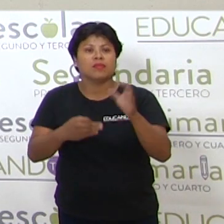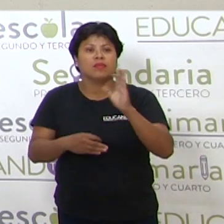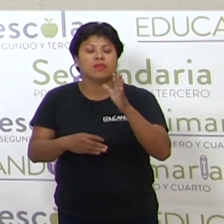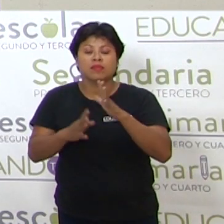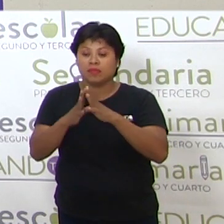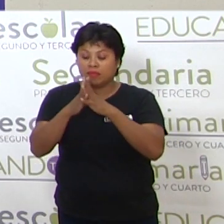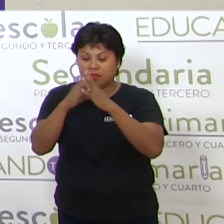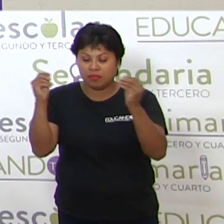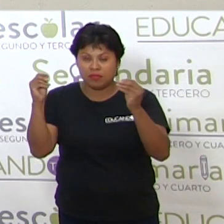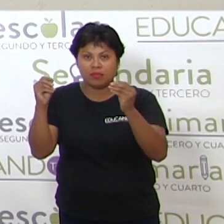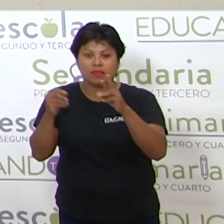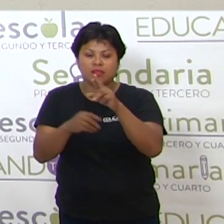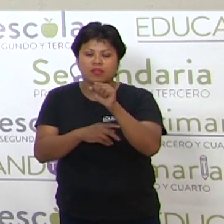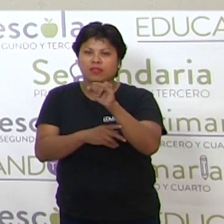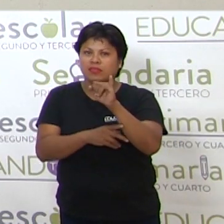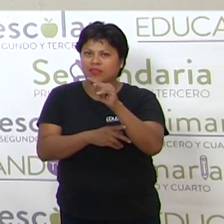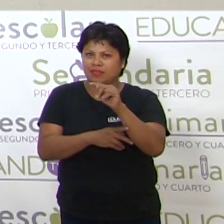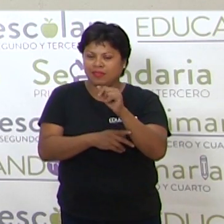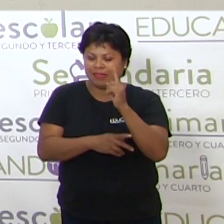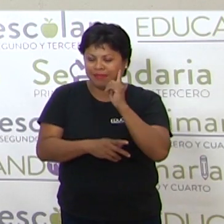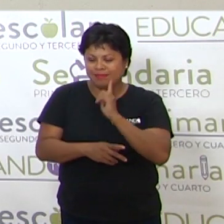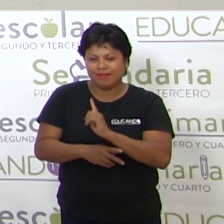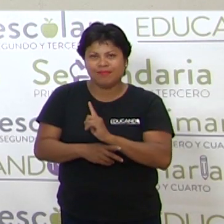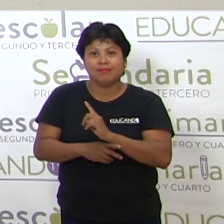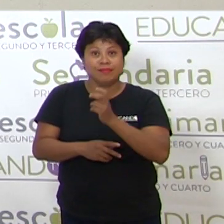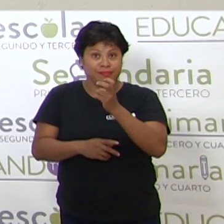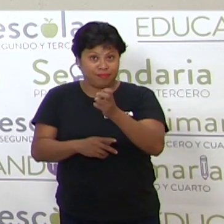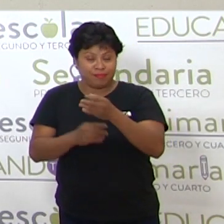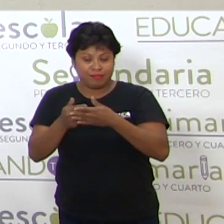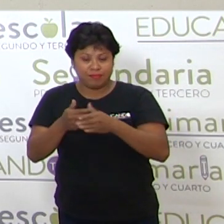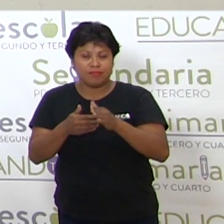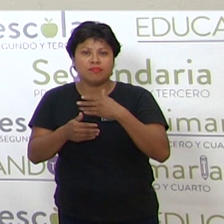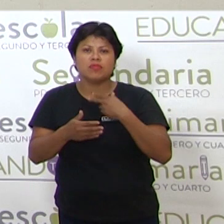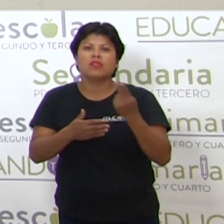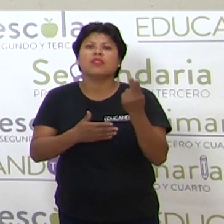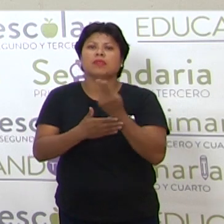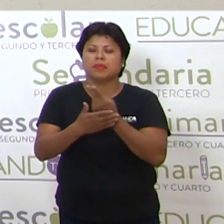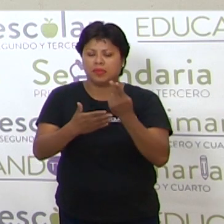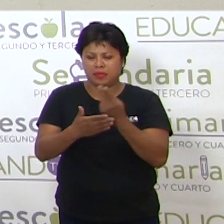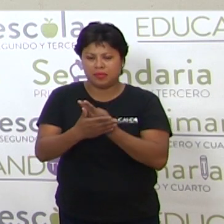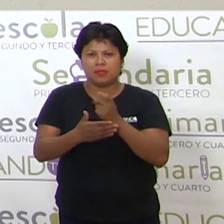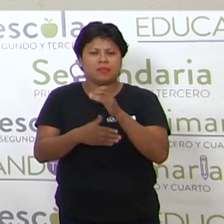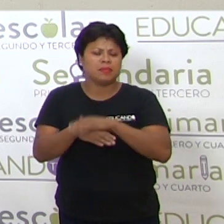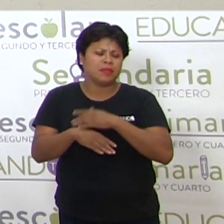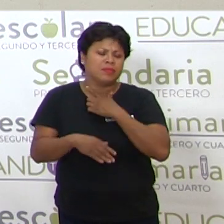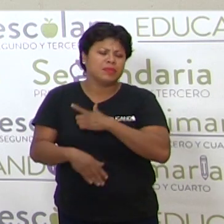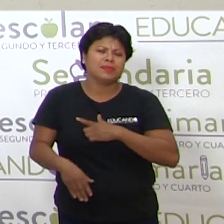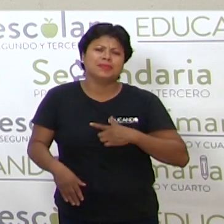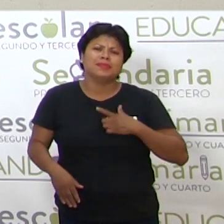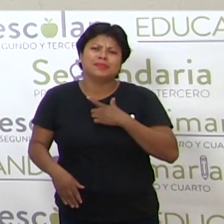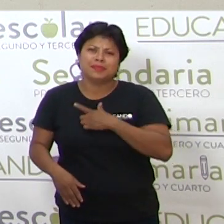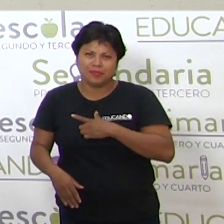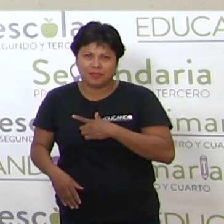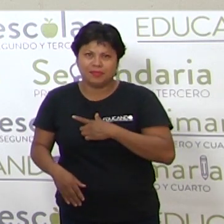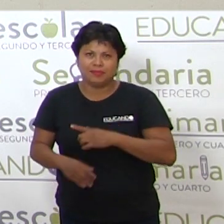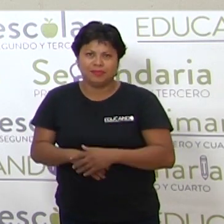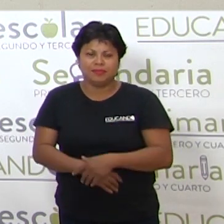desaparece rositas de ahí dibuje lo que más me gustó